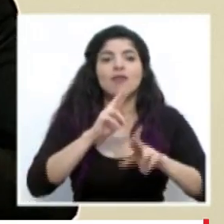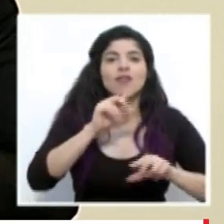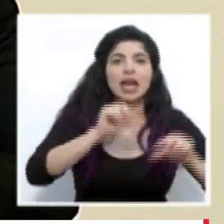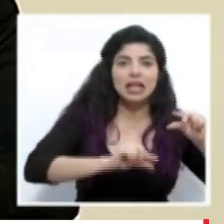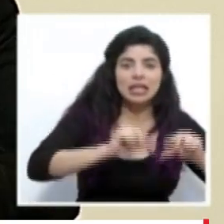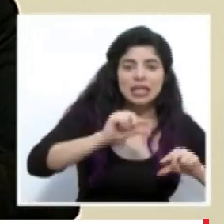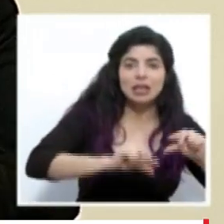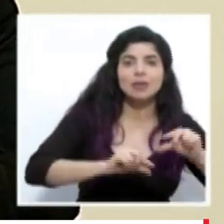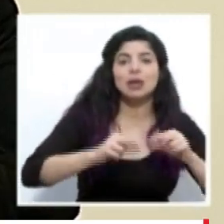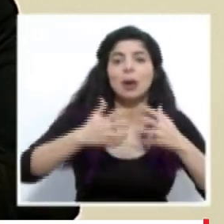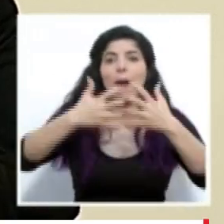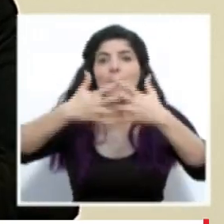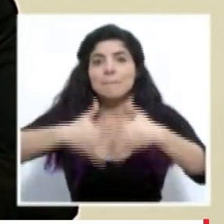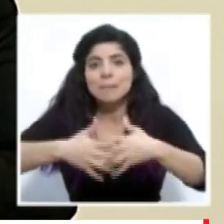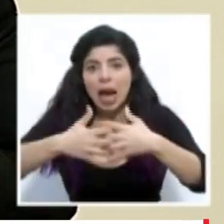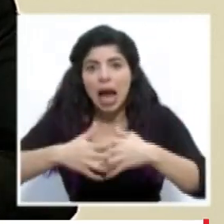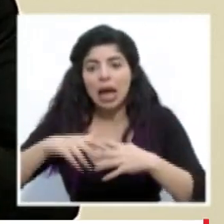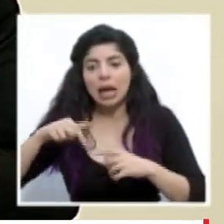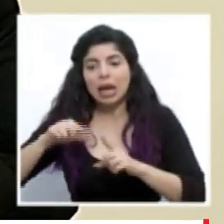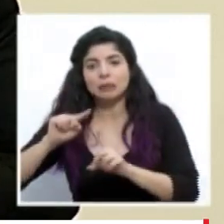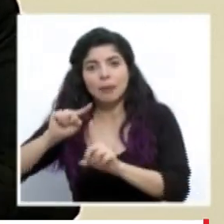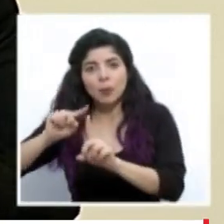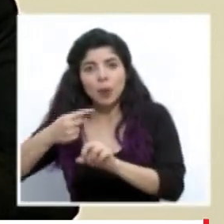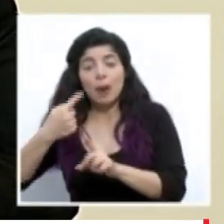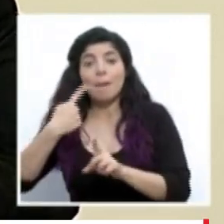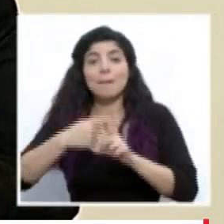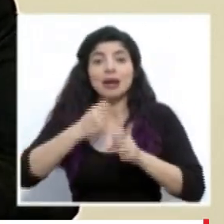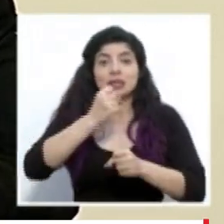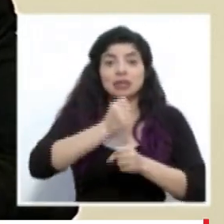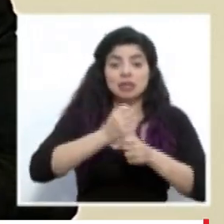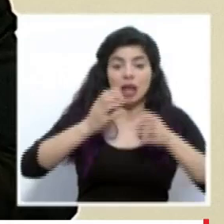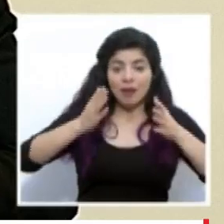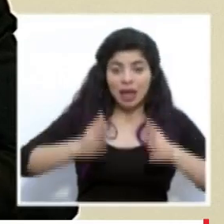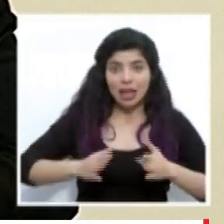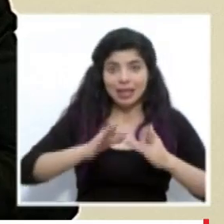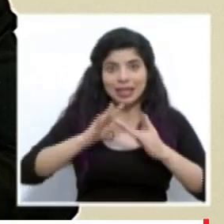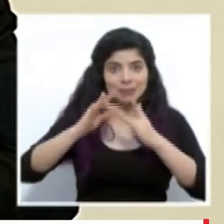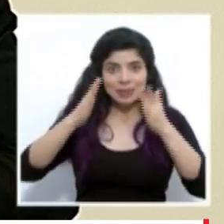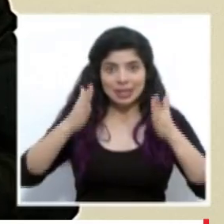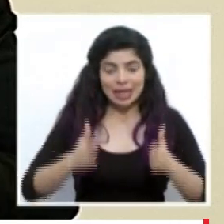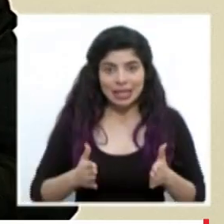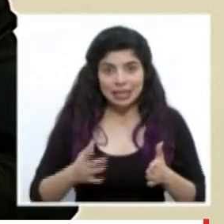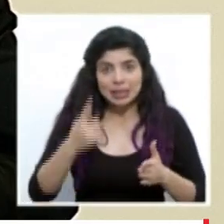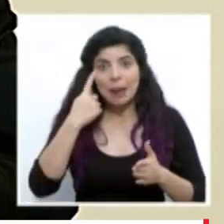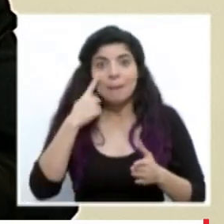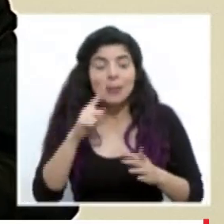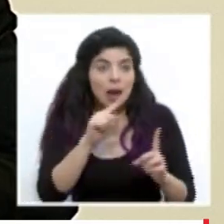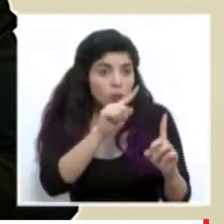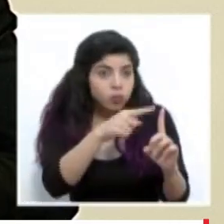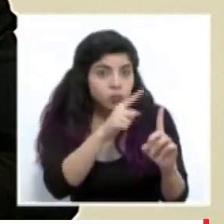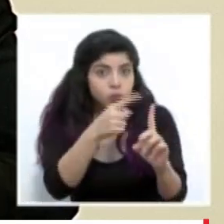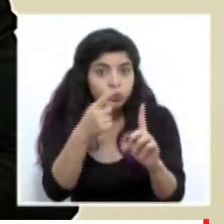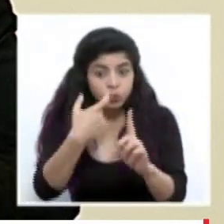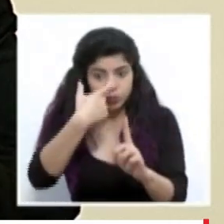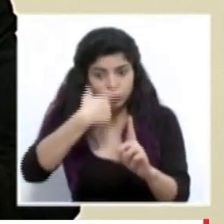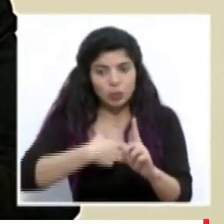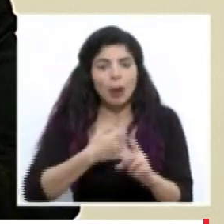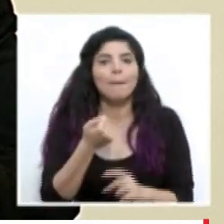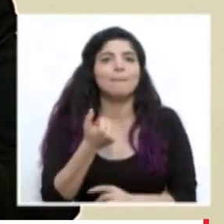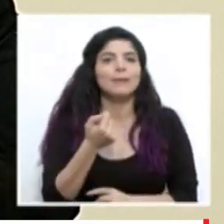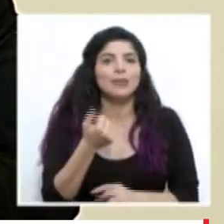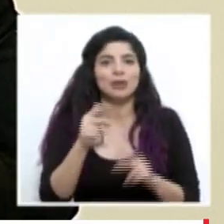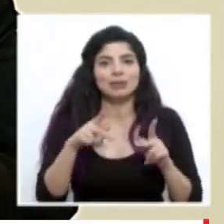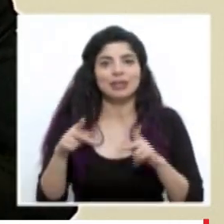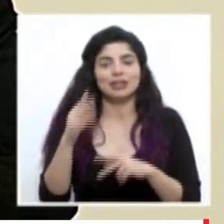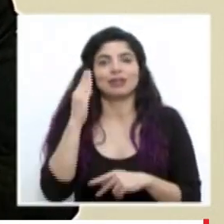las máquinas que se utilizan para procesarlas y el personal especializado para hacer los diagnósticos es un personal escaso